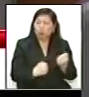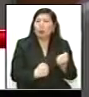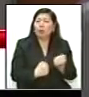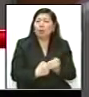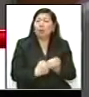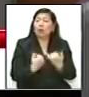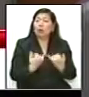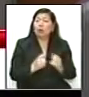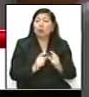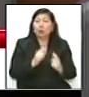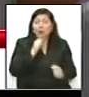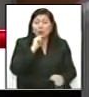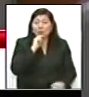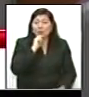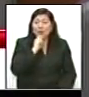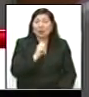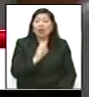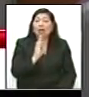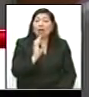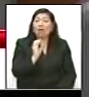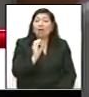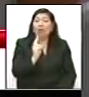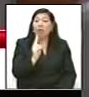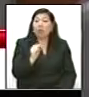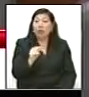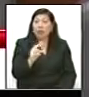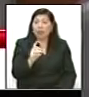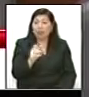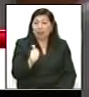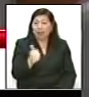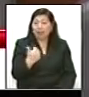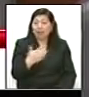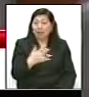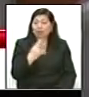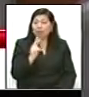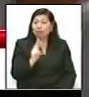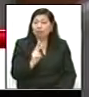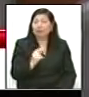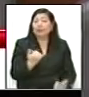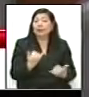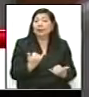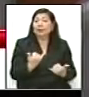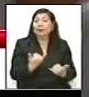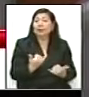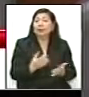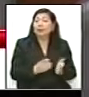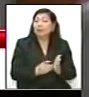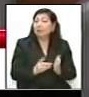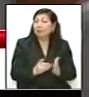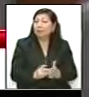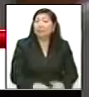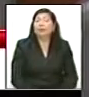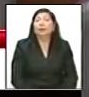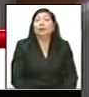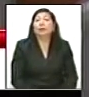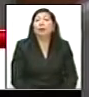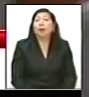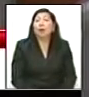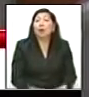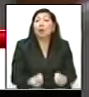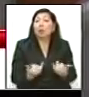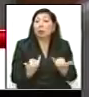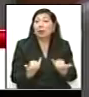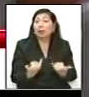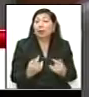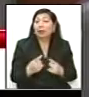con nuestra compañera María Elena Foronda, y que si ya voy viendo de esa manera dictatorial, como si fuera esto